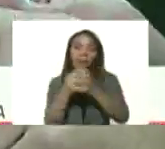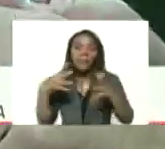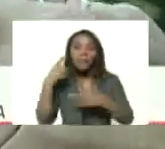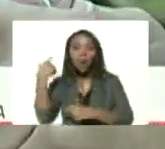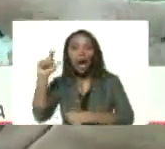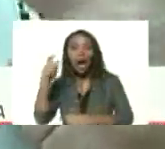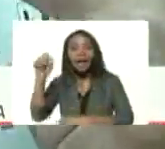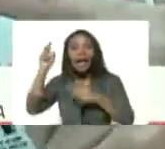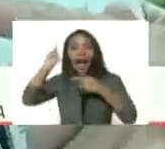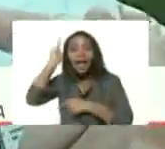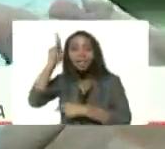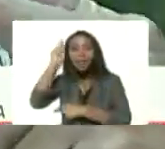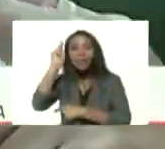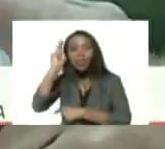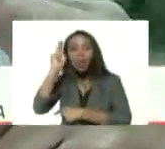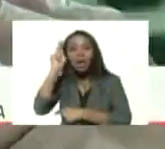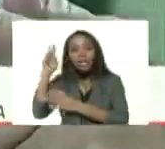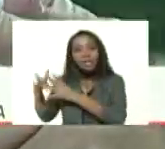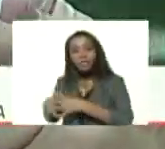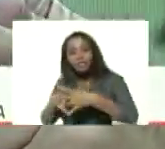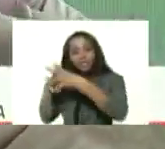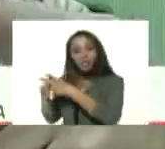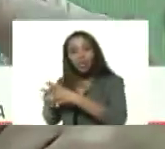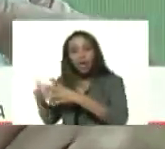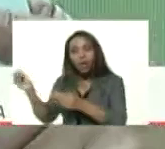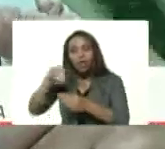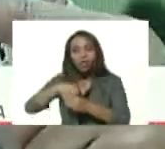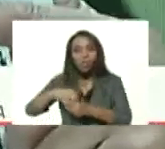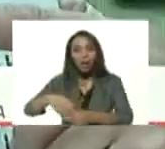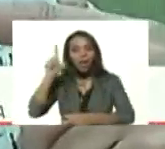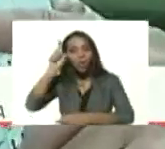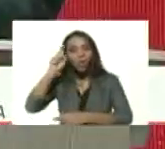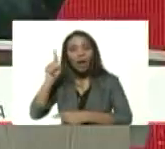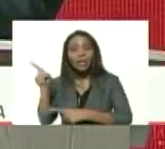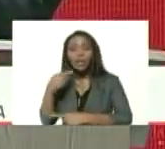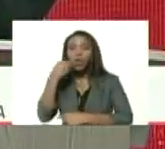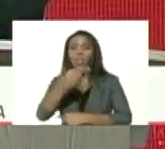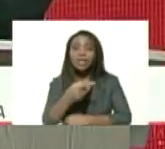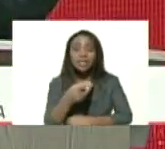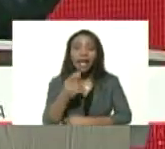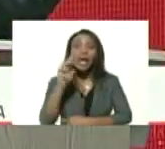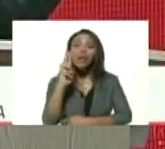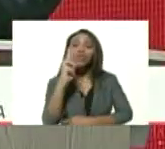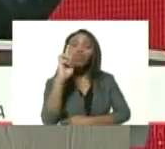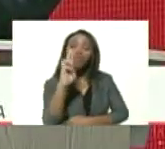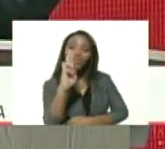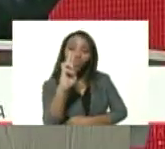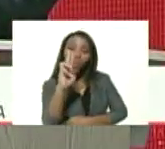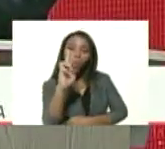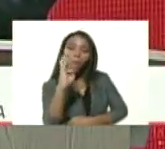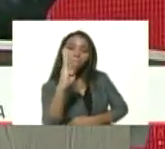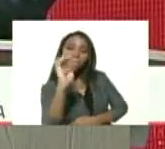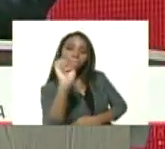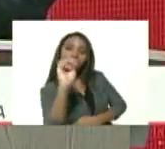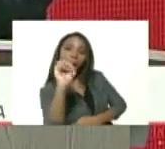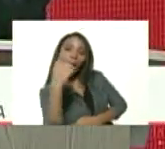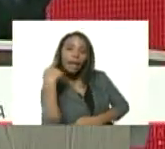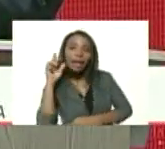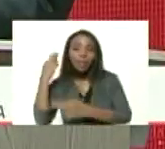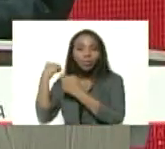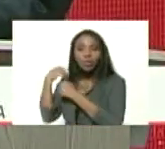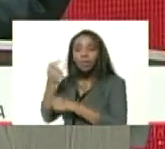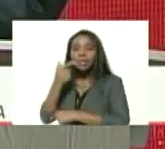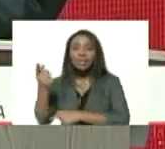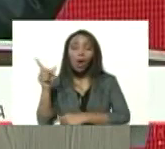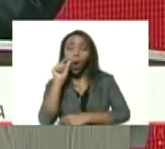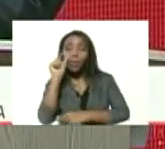entrenadores militares norteamericanos. Todo eso lo dice Fernández Figuera. Y lo que agrega Molinares Duque es que las